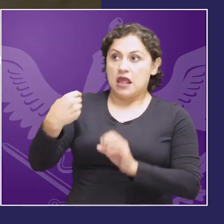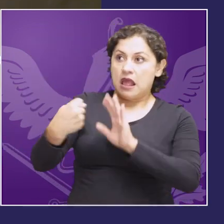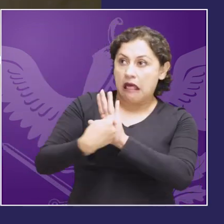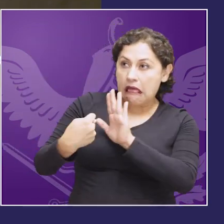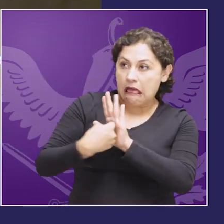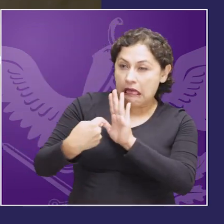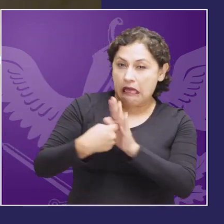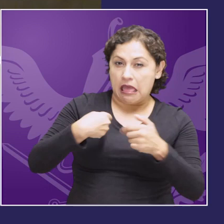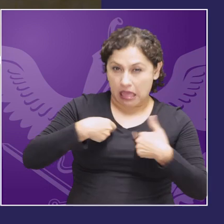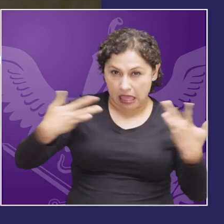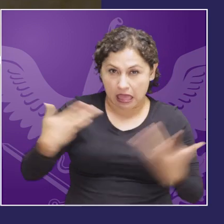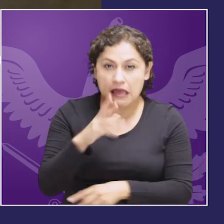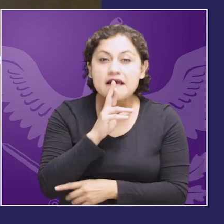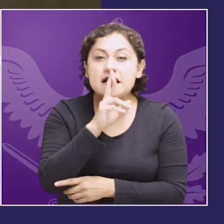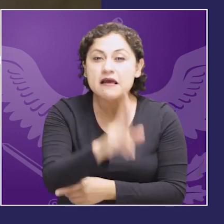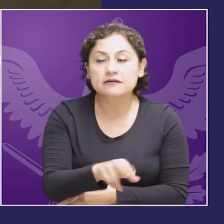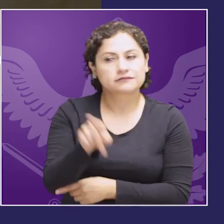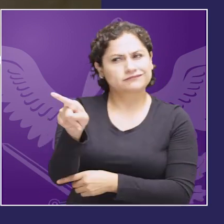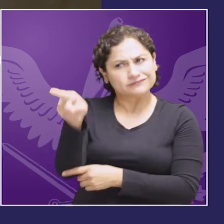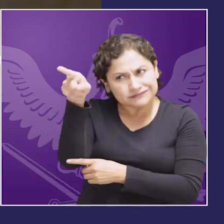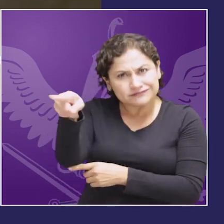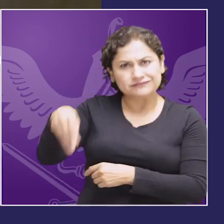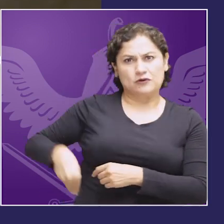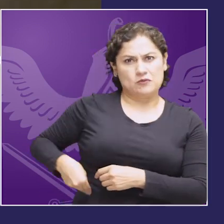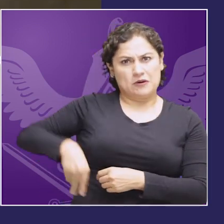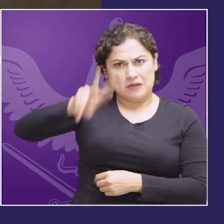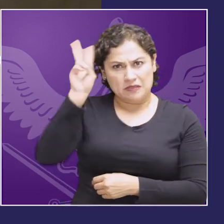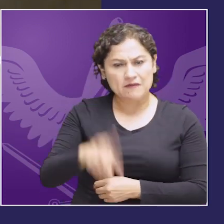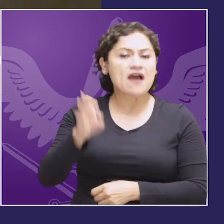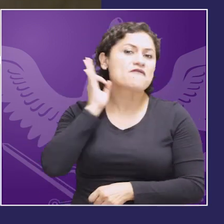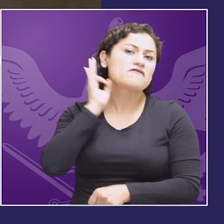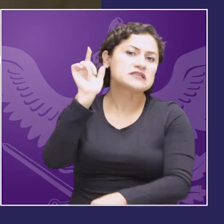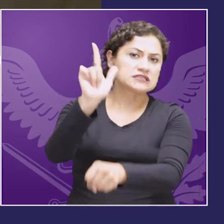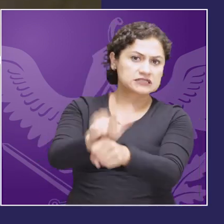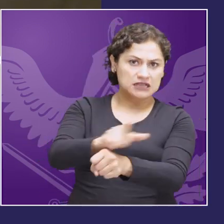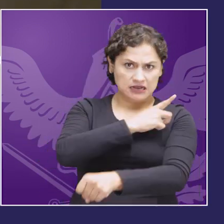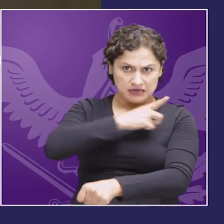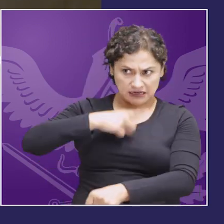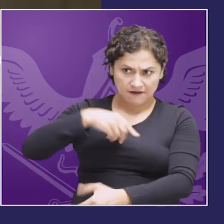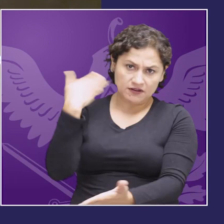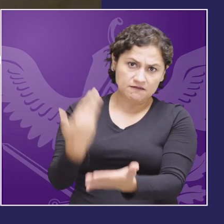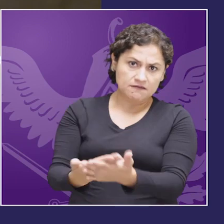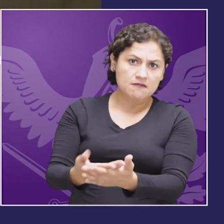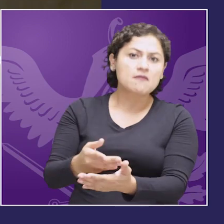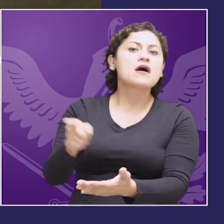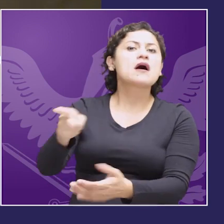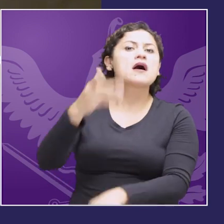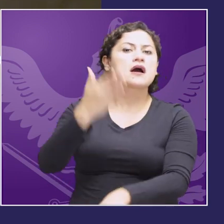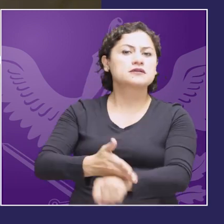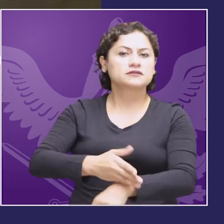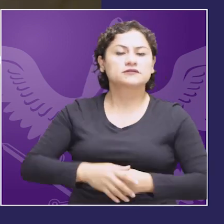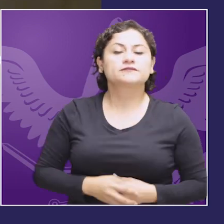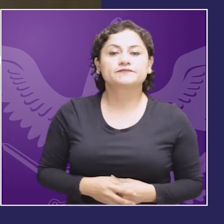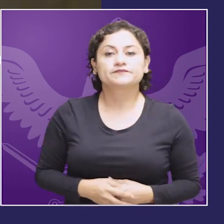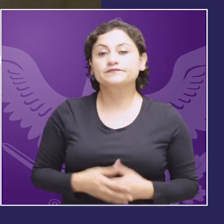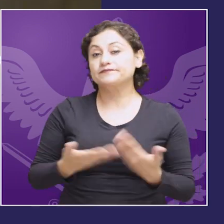relación sentimental con el caníbal. El esposo decía que para él esta fiscalía que lo había obligado a decir esto, que lo